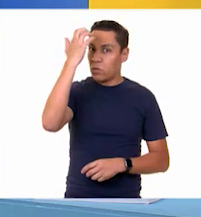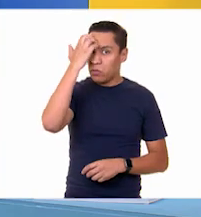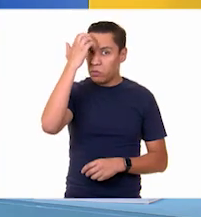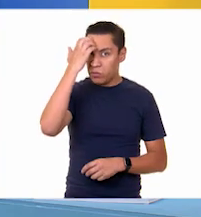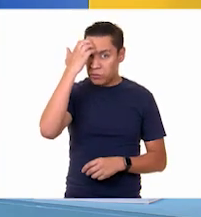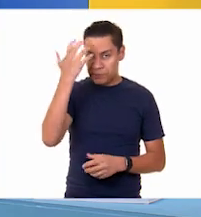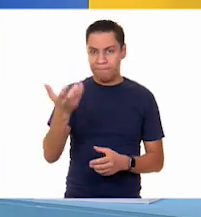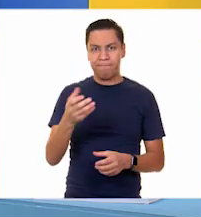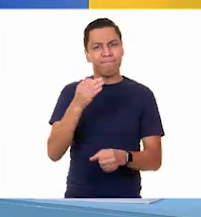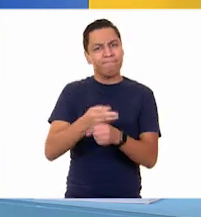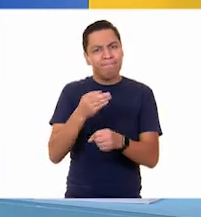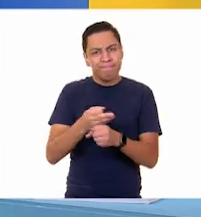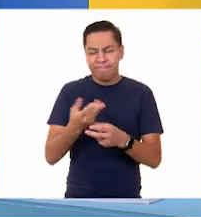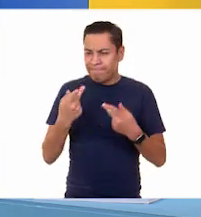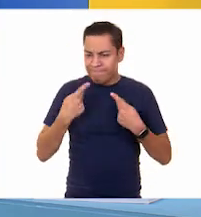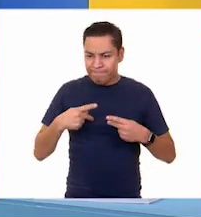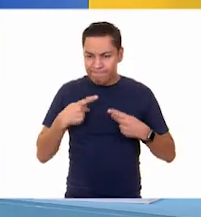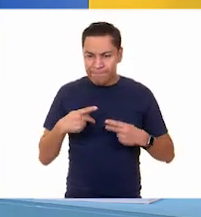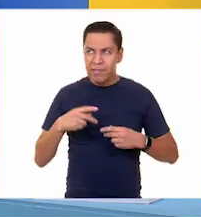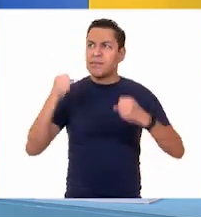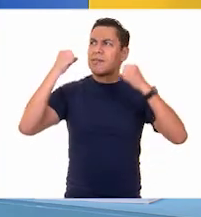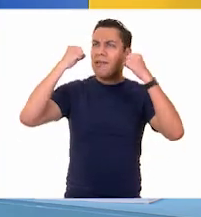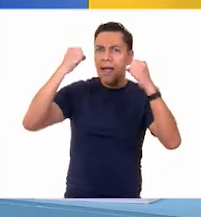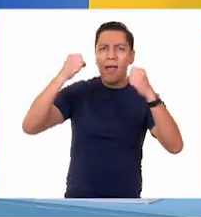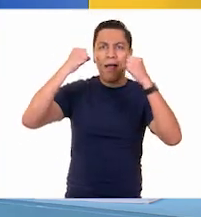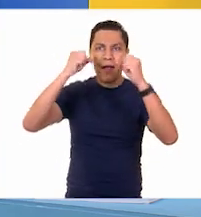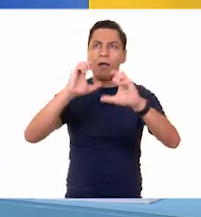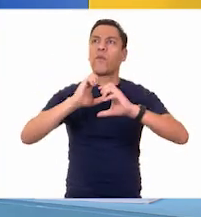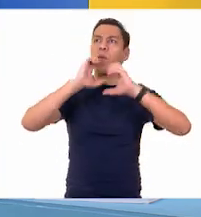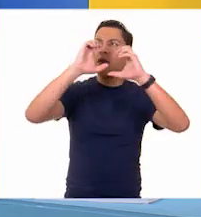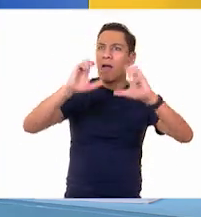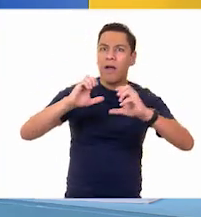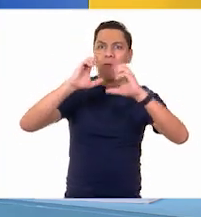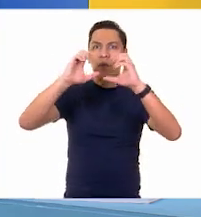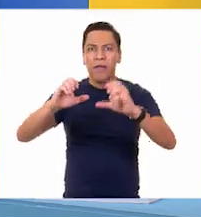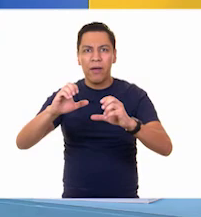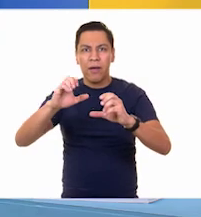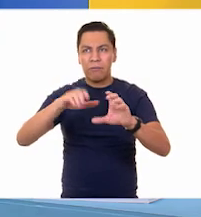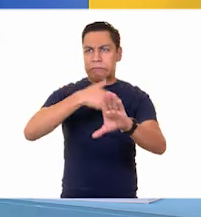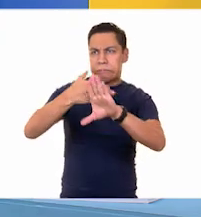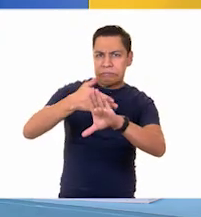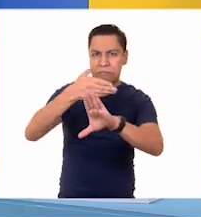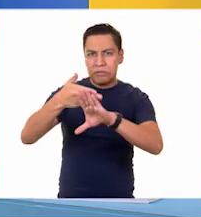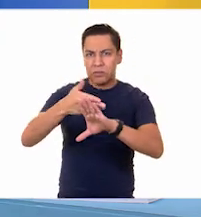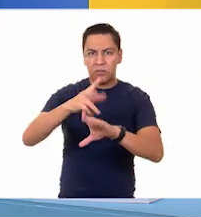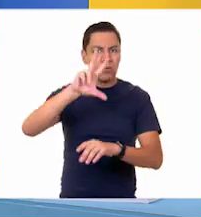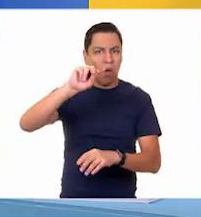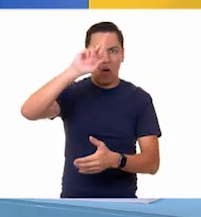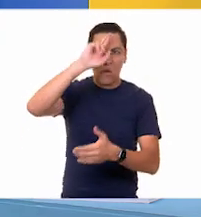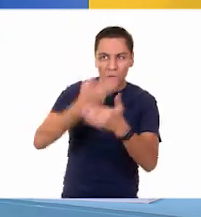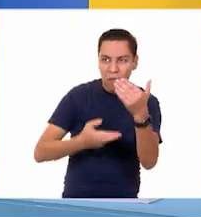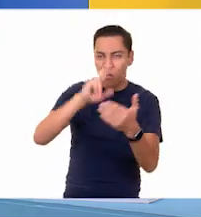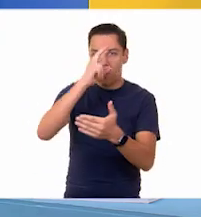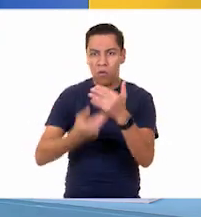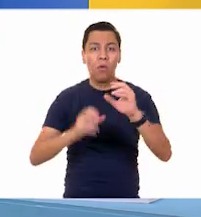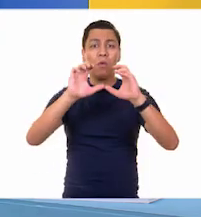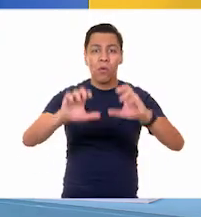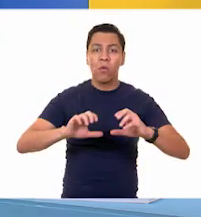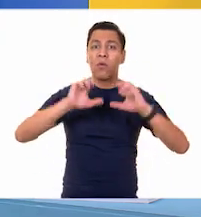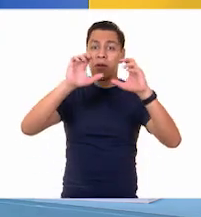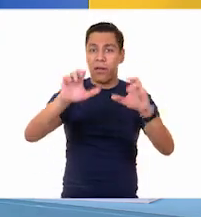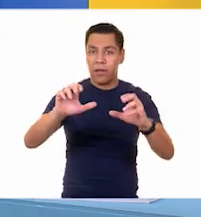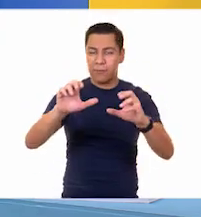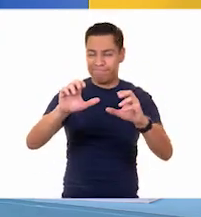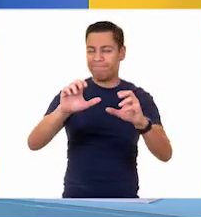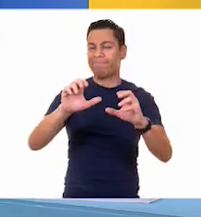actualmente se dedican a proteger el medio ambiente y a crear conciencia sobre la crisis climática no son un fenómeno reciente, sino que